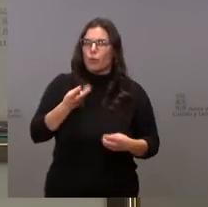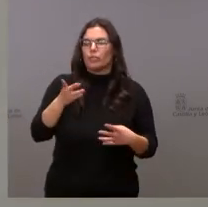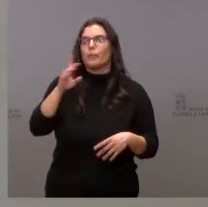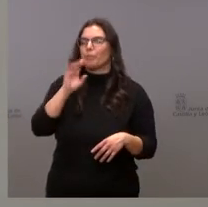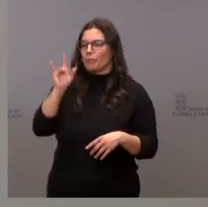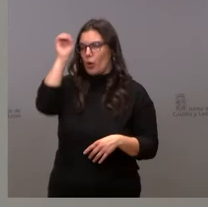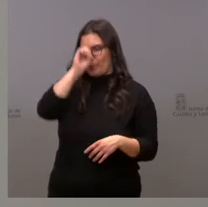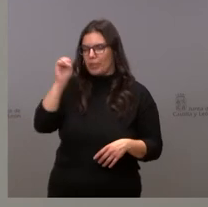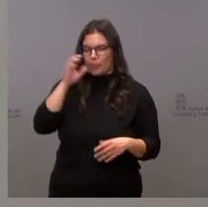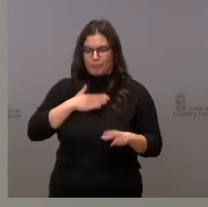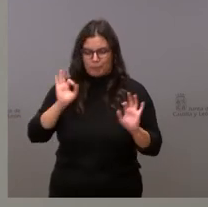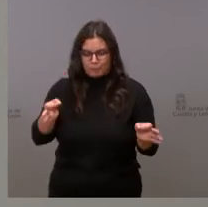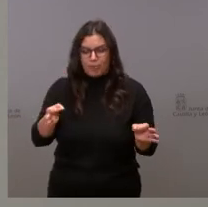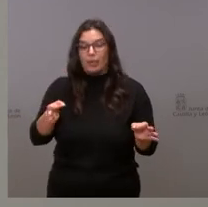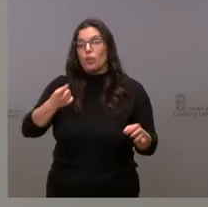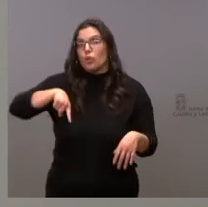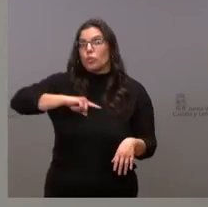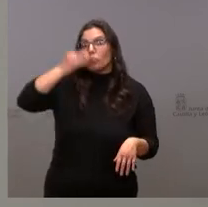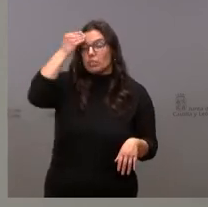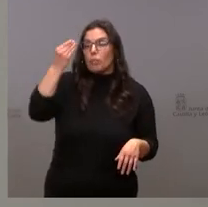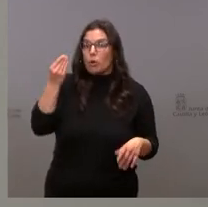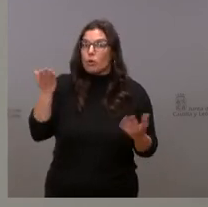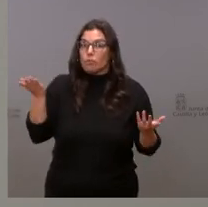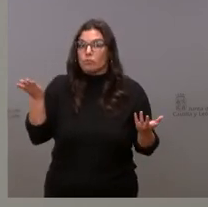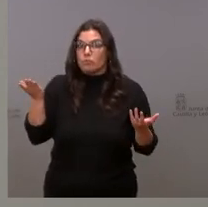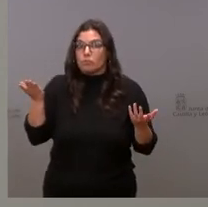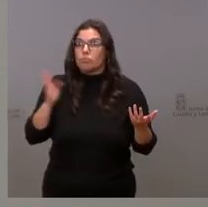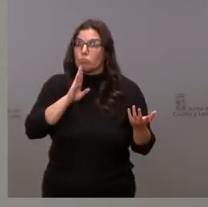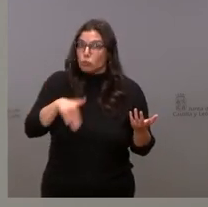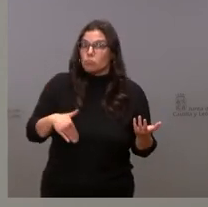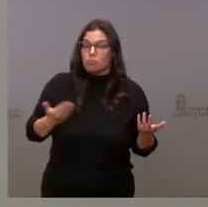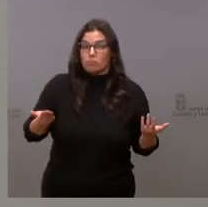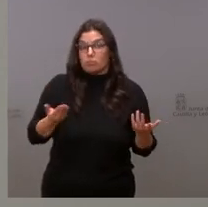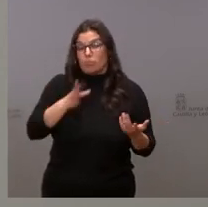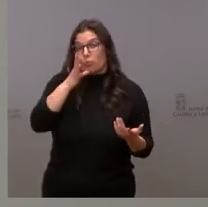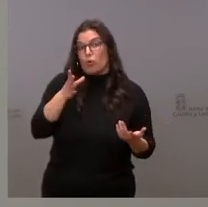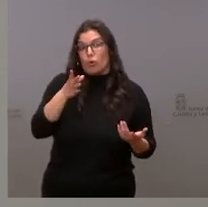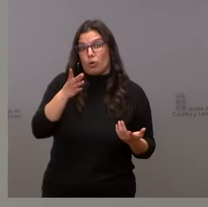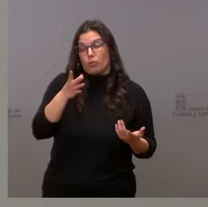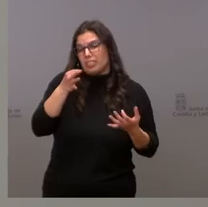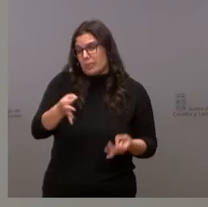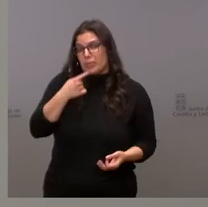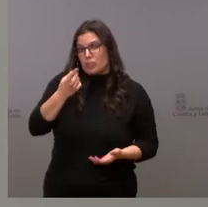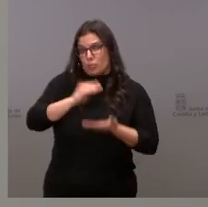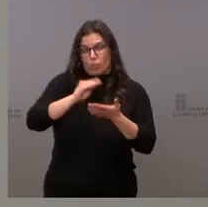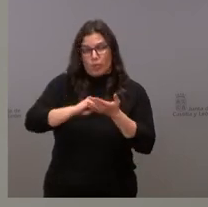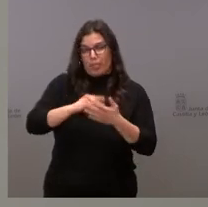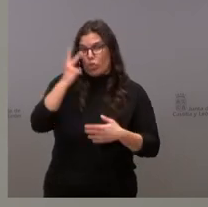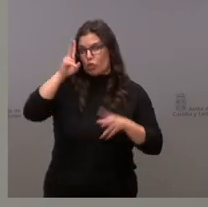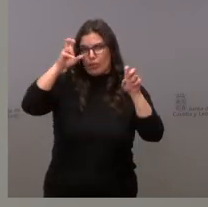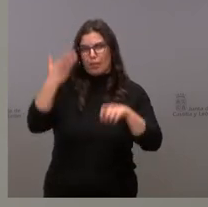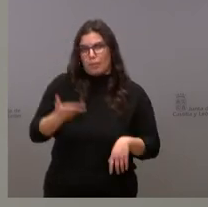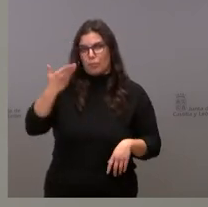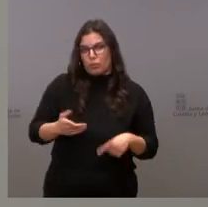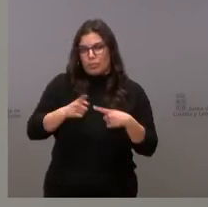una valoración efectivamente bueno pues creemos que es una cifra aceptable teniendo en cuenta como siempre he dicho aquí dos cosas muy importantes que hay que